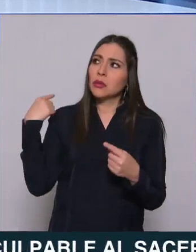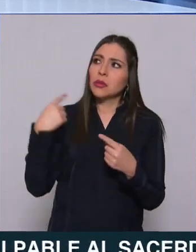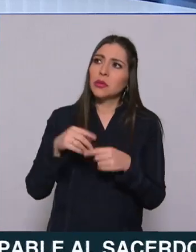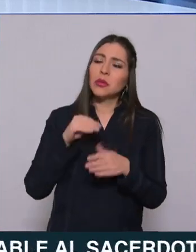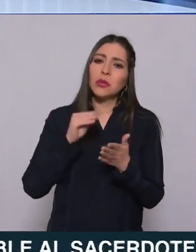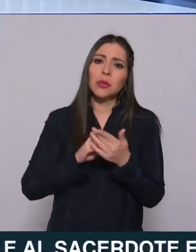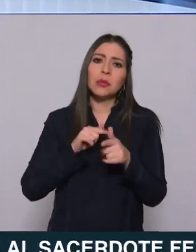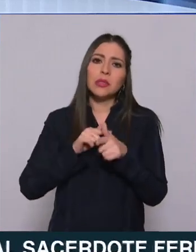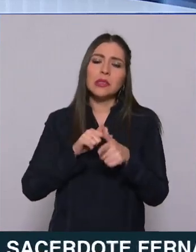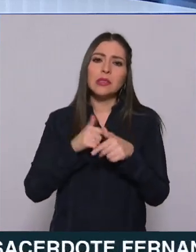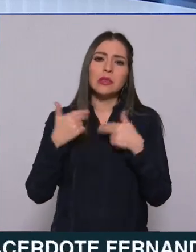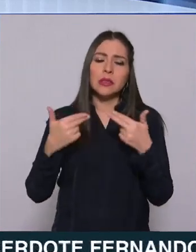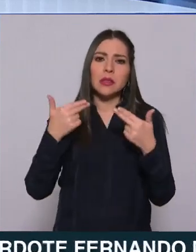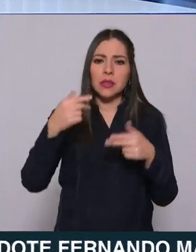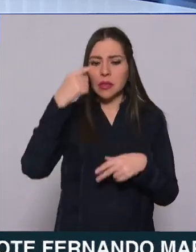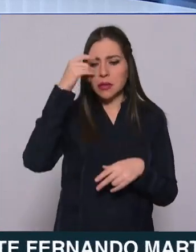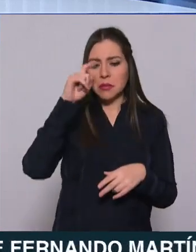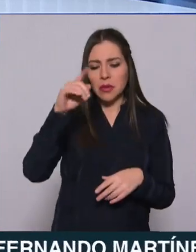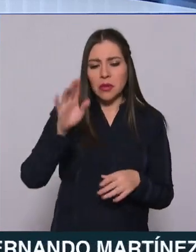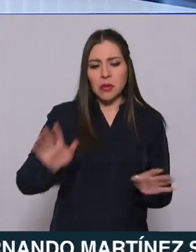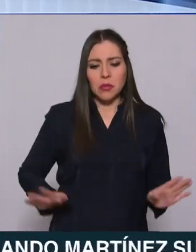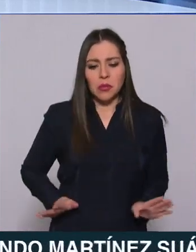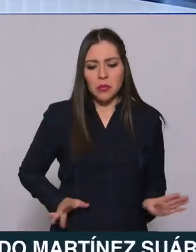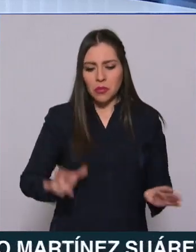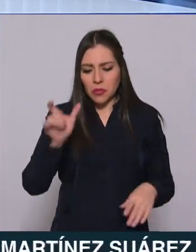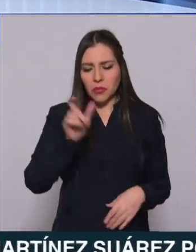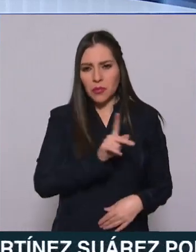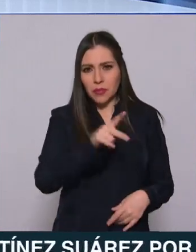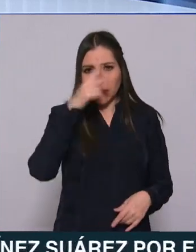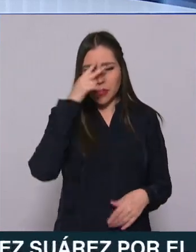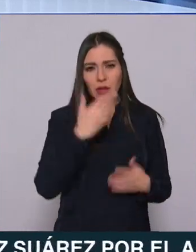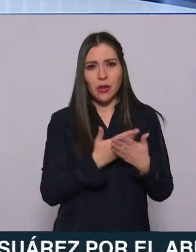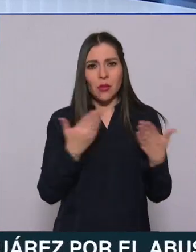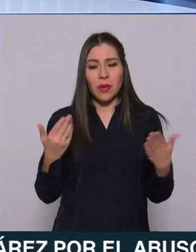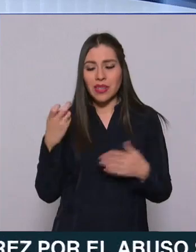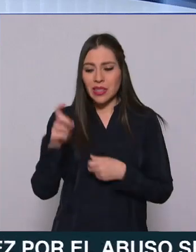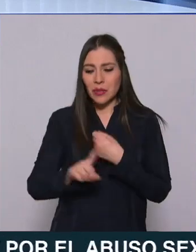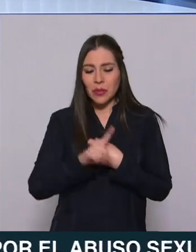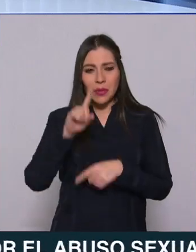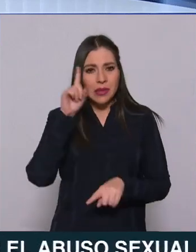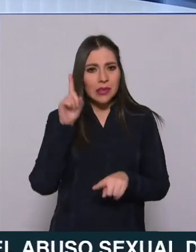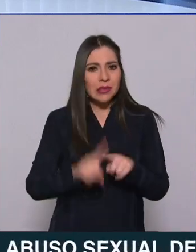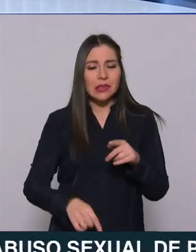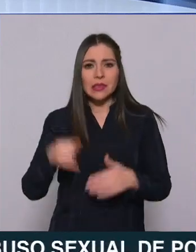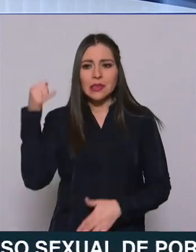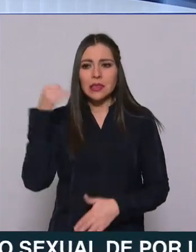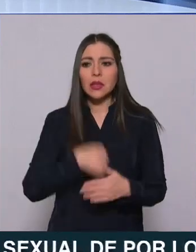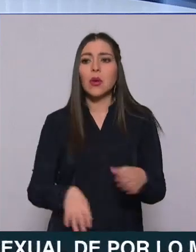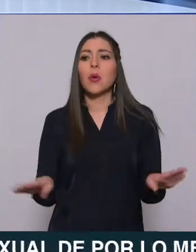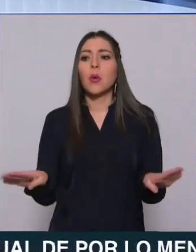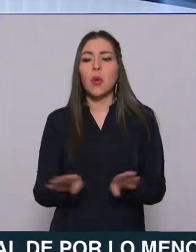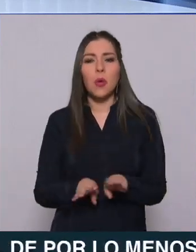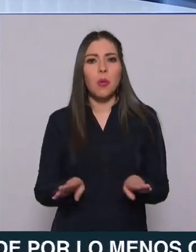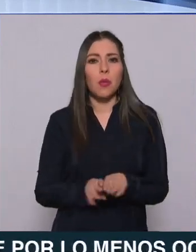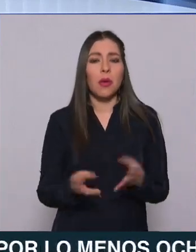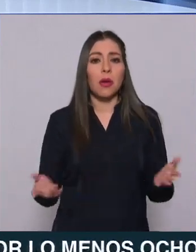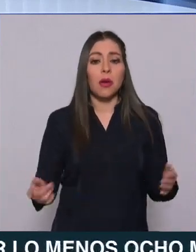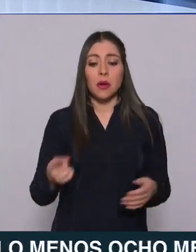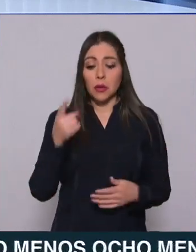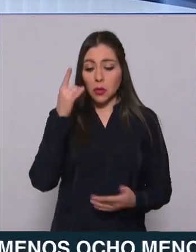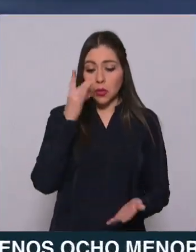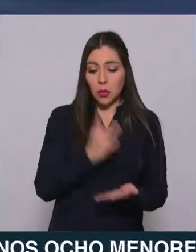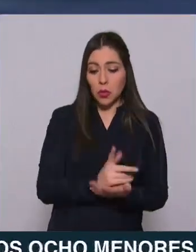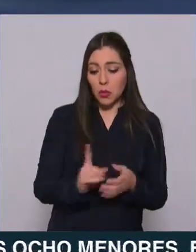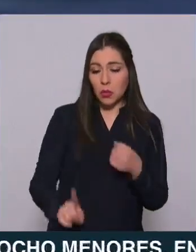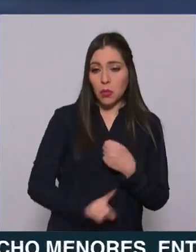alguna política para atender este gravísimo problema de raíz, no solo a través de sus síntomas? Es decir, no es solo un problema de